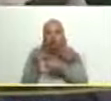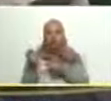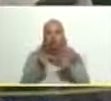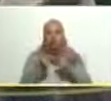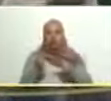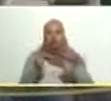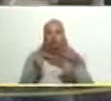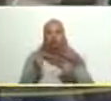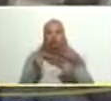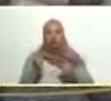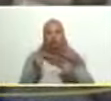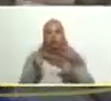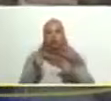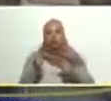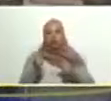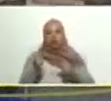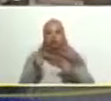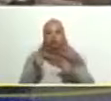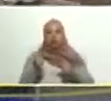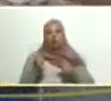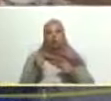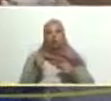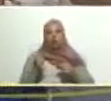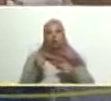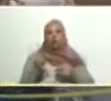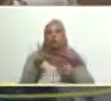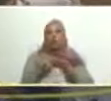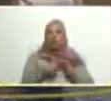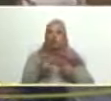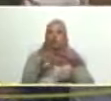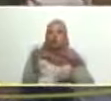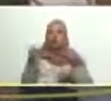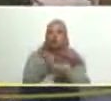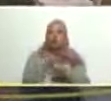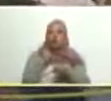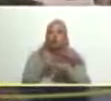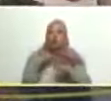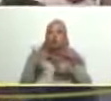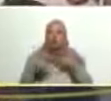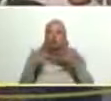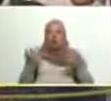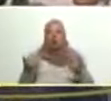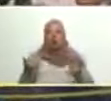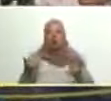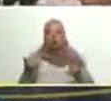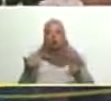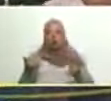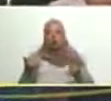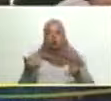Fíjate, ya tiene una pancarta de un movimiento que existe y es poderoso y no lo tienen aquí. Héctor.